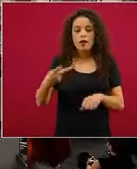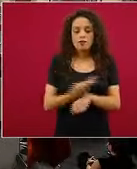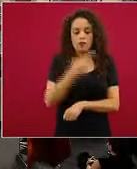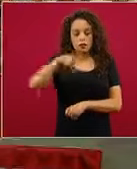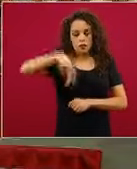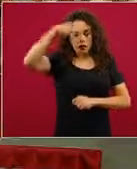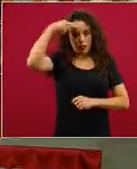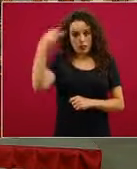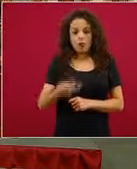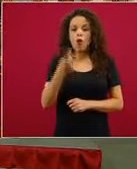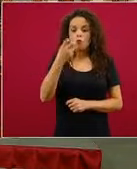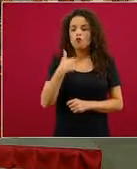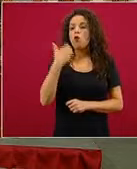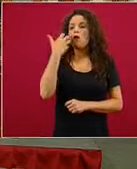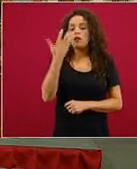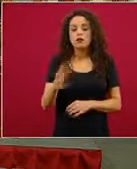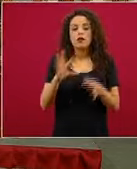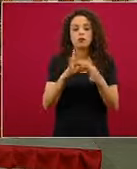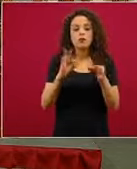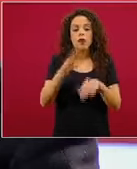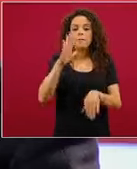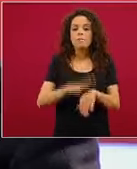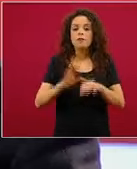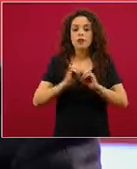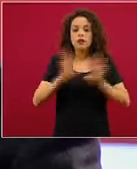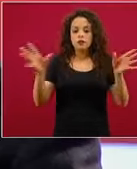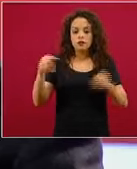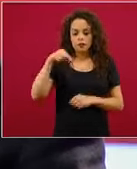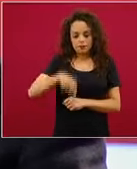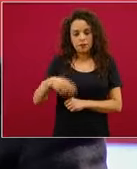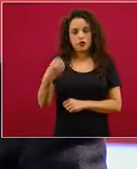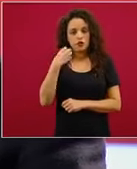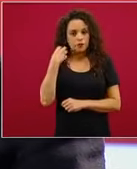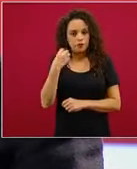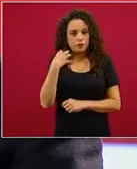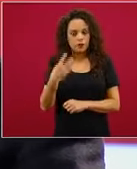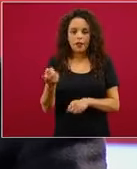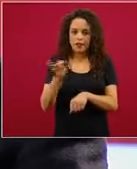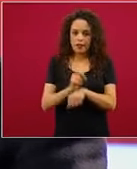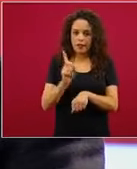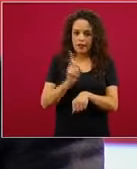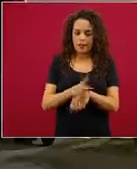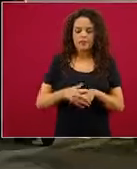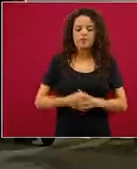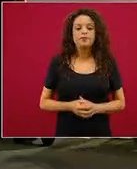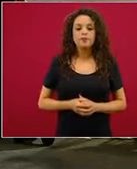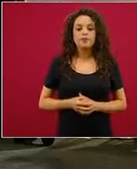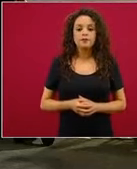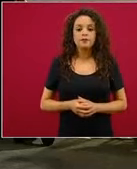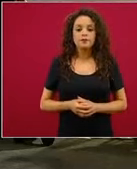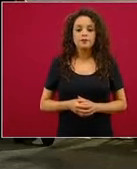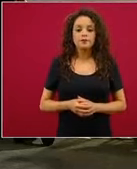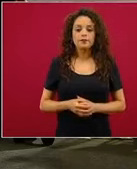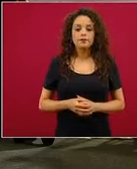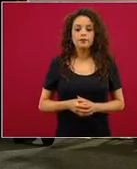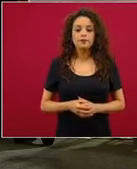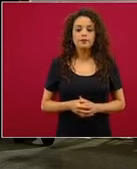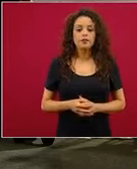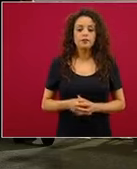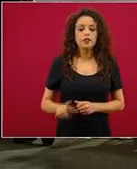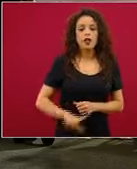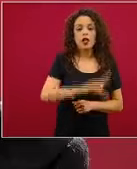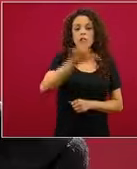por eso queremos aclararlo en esta conferencia de prensa diaria. Después vamos a tener un